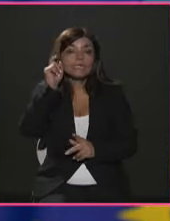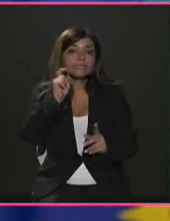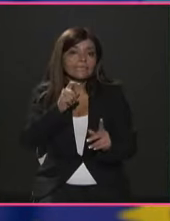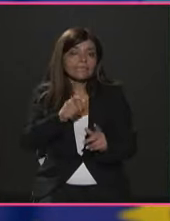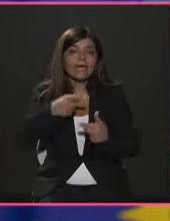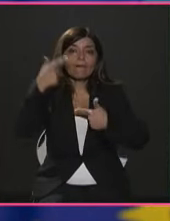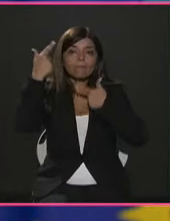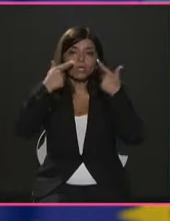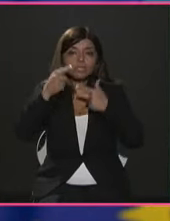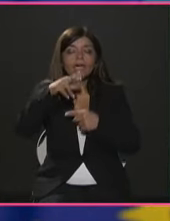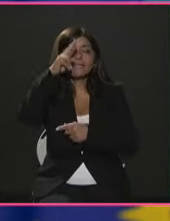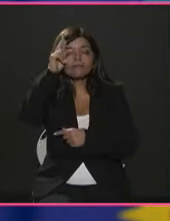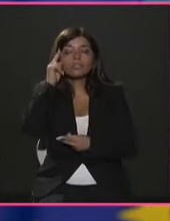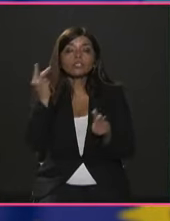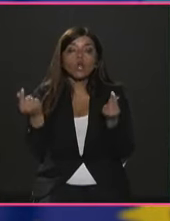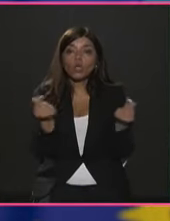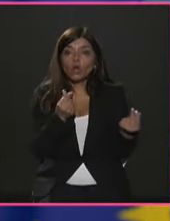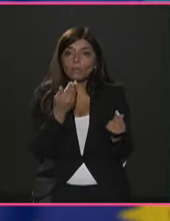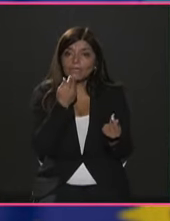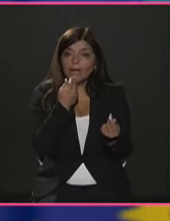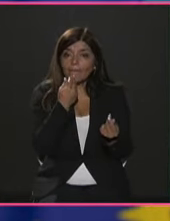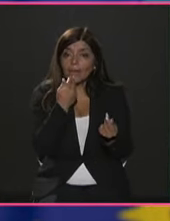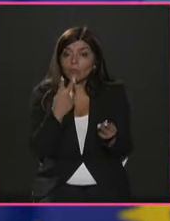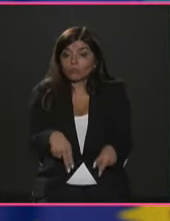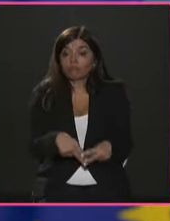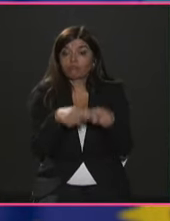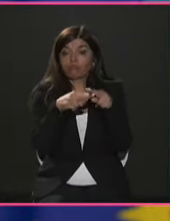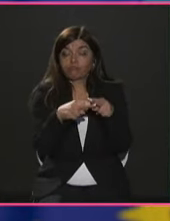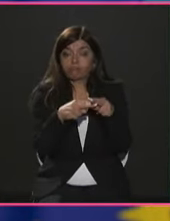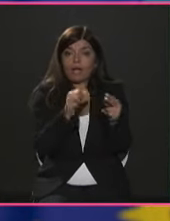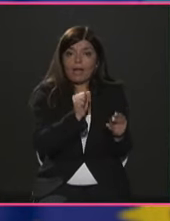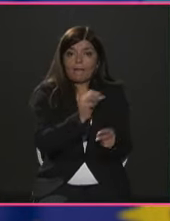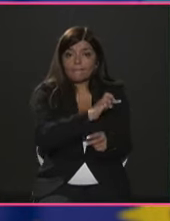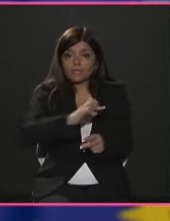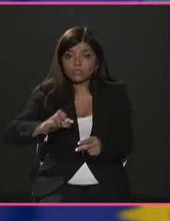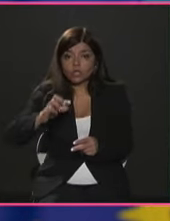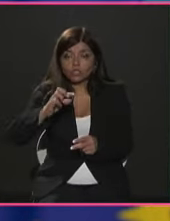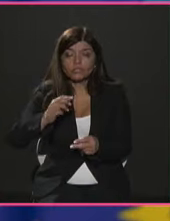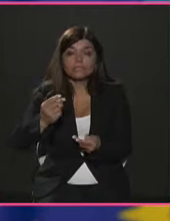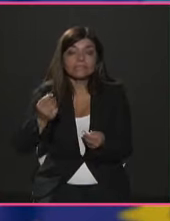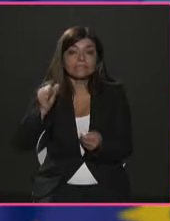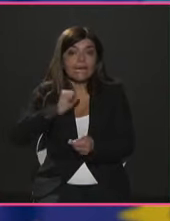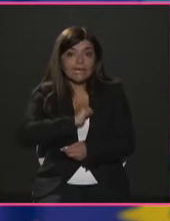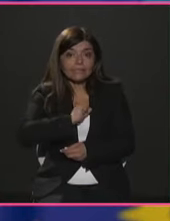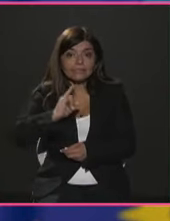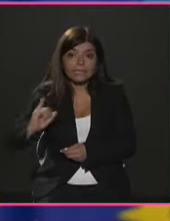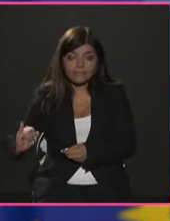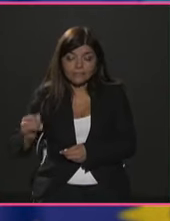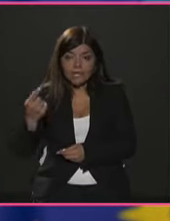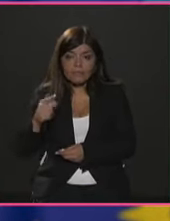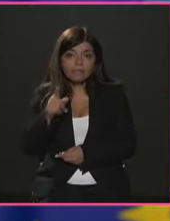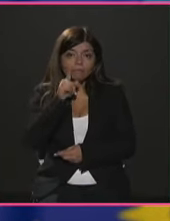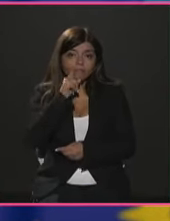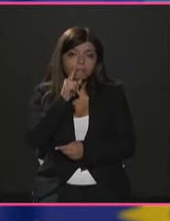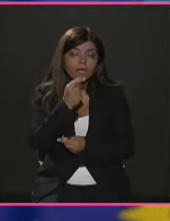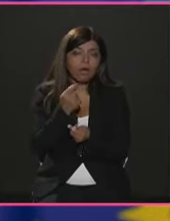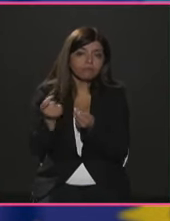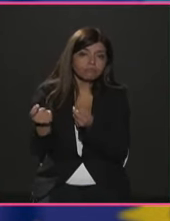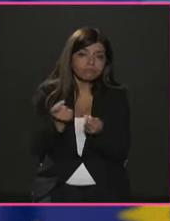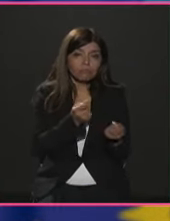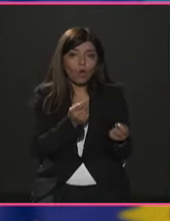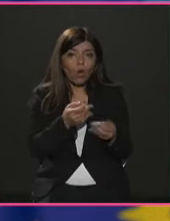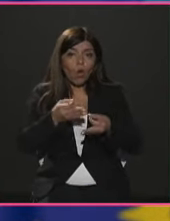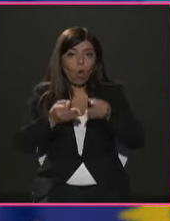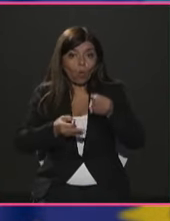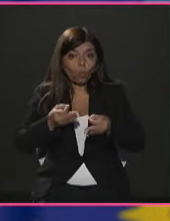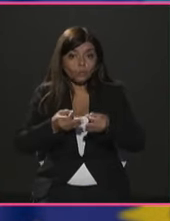Añadir una reflexión económica porque la riqueza que generan las aplicaciones de Inteligencia artificial tenga una distribución justa y cuando